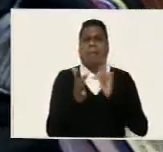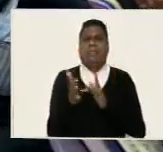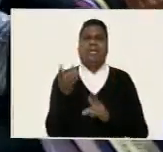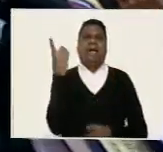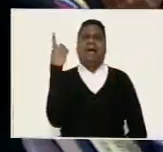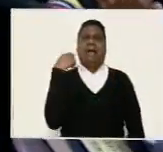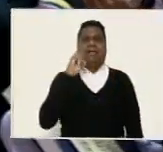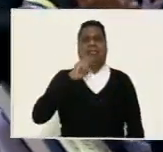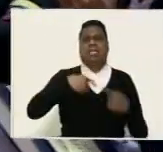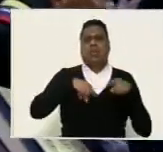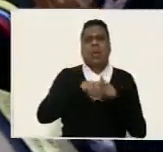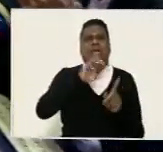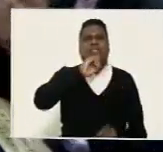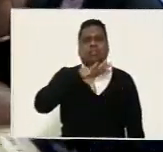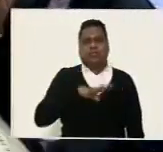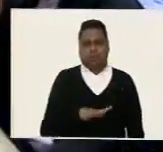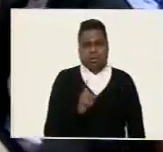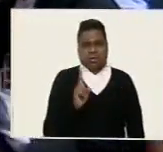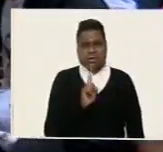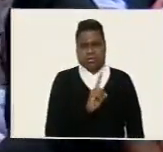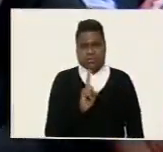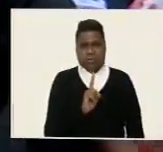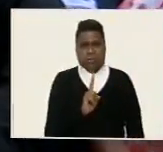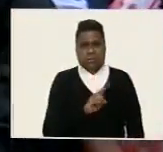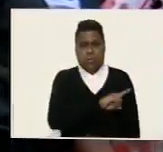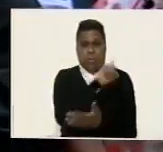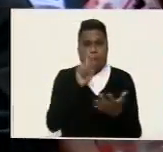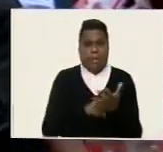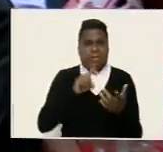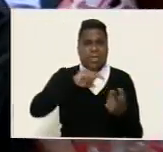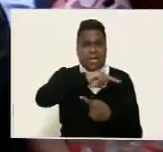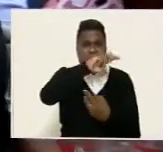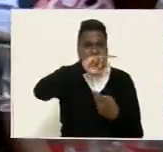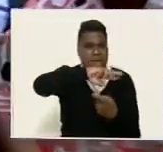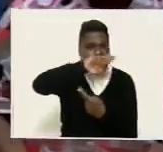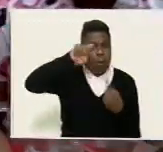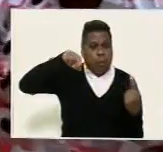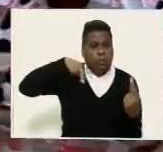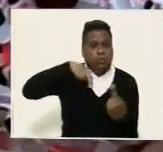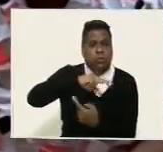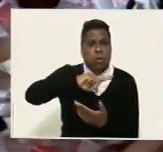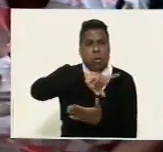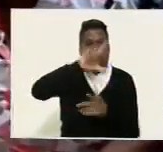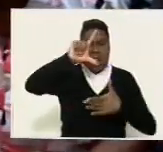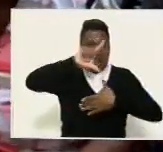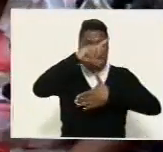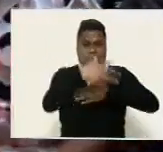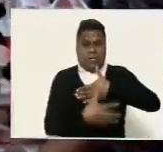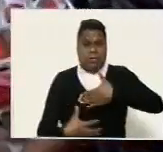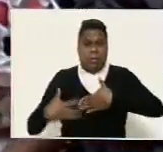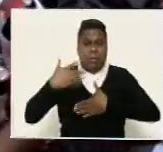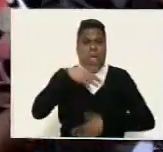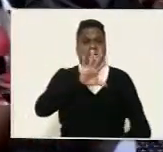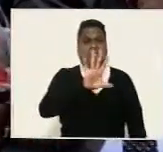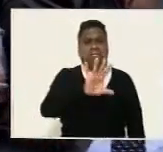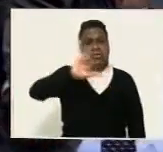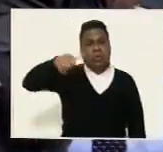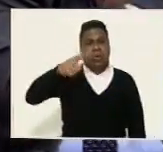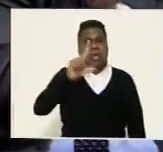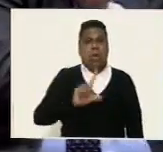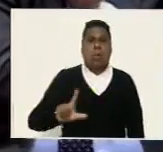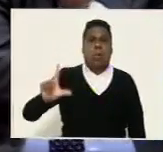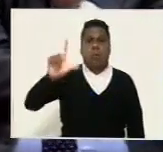fue el inicio pleno de la revolución latinoamericana. Y también nos dijo que el 5 de julio no era una